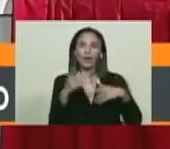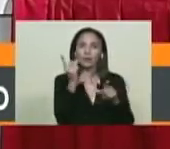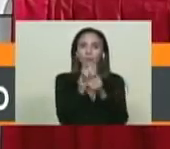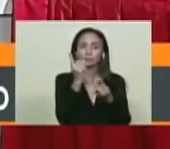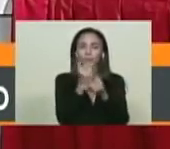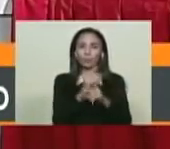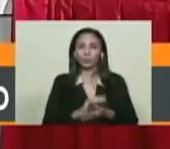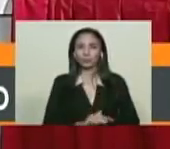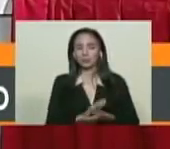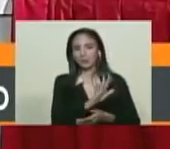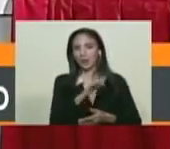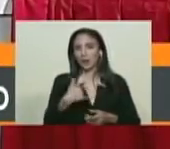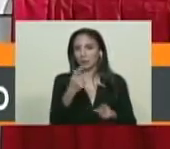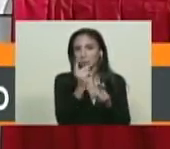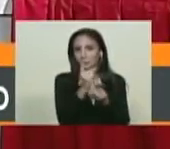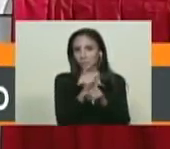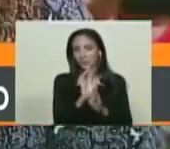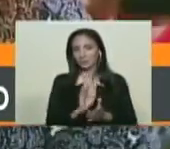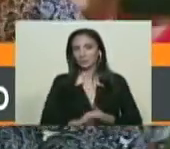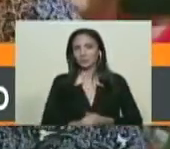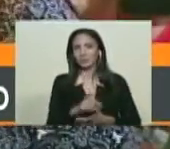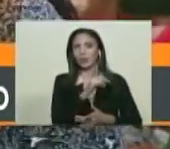puede decir así, la verduga?